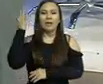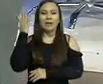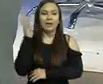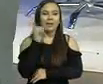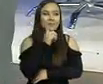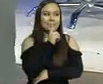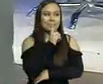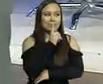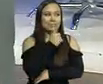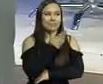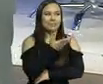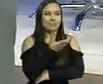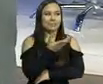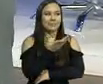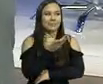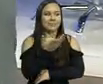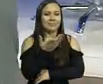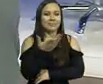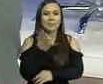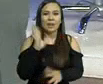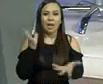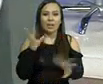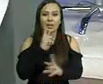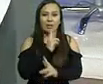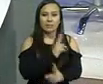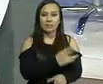no lo tome a mal pero yo creo que